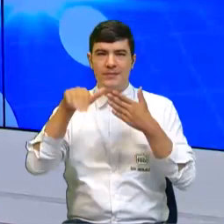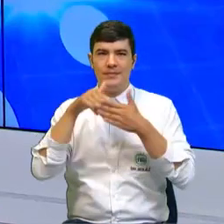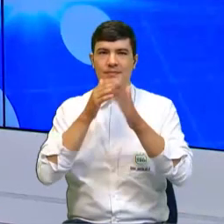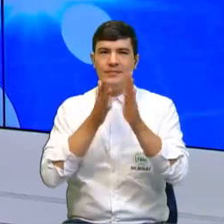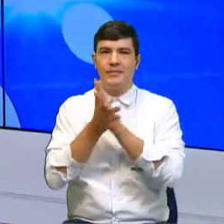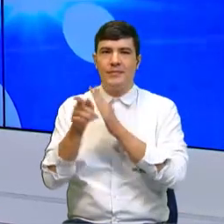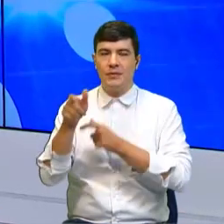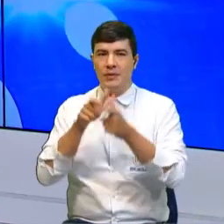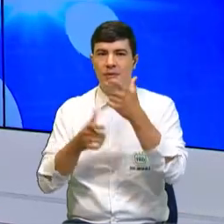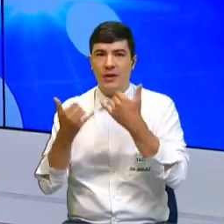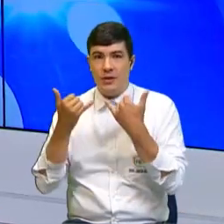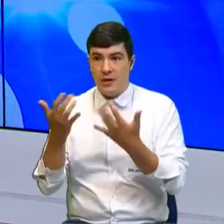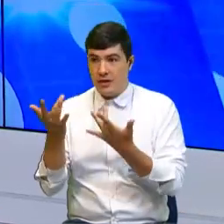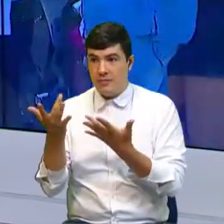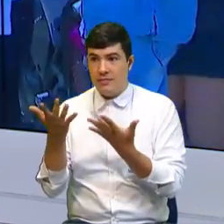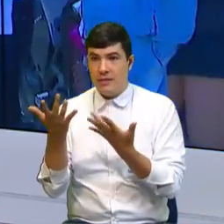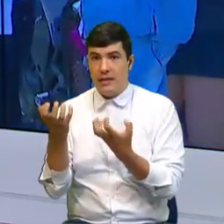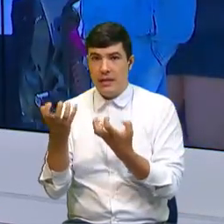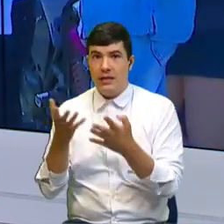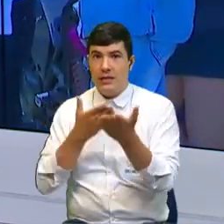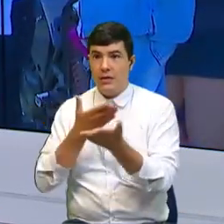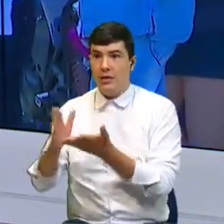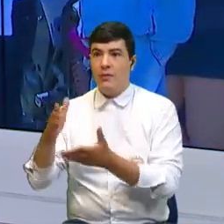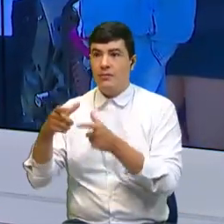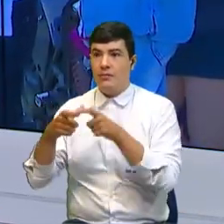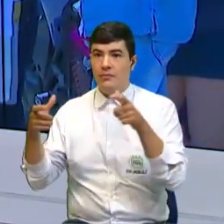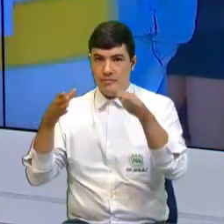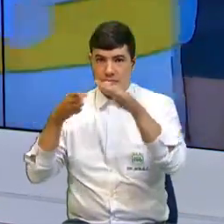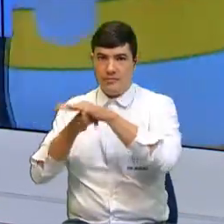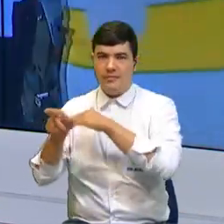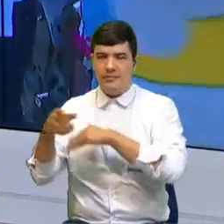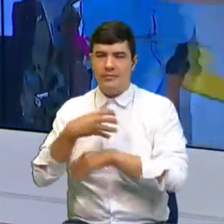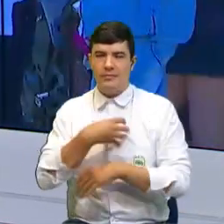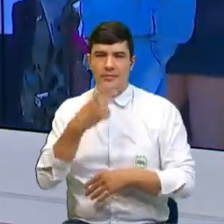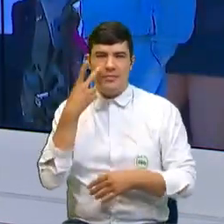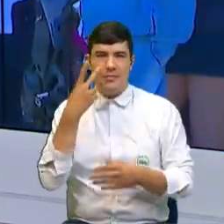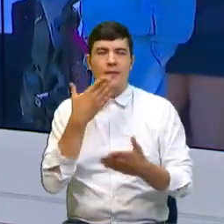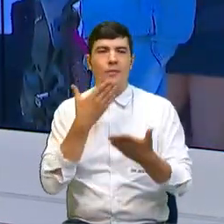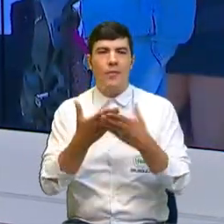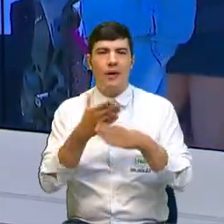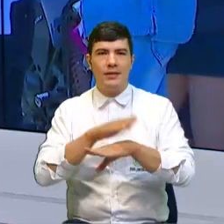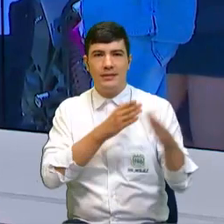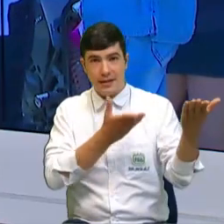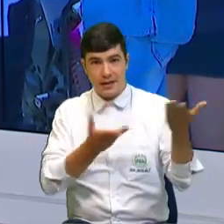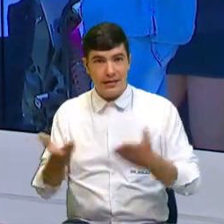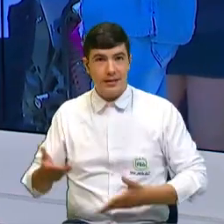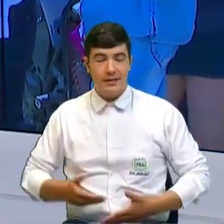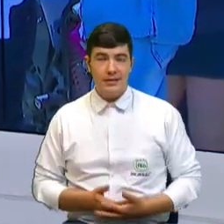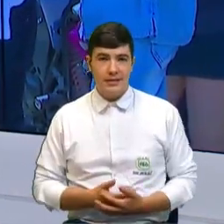las novedades de los hinchas que esperan tener una boleta para ingresar al torneo arturo bienvenidos cómo le va buenas tardes